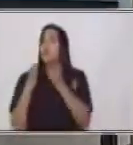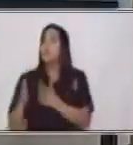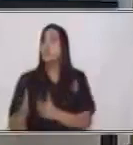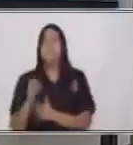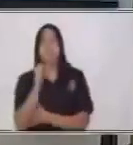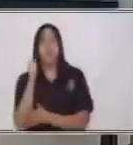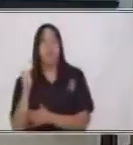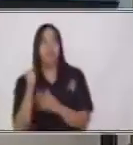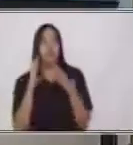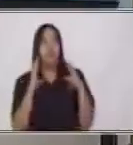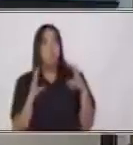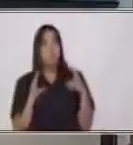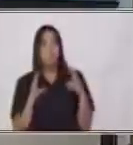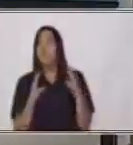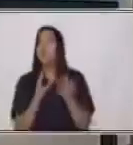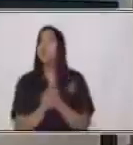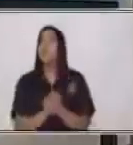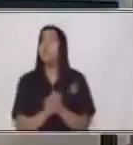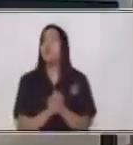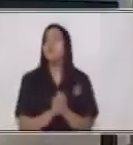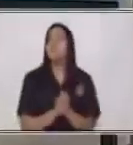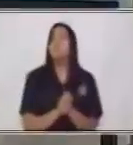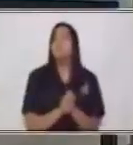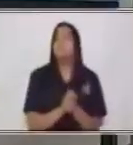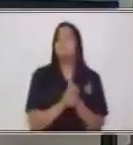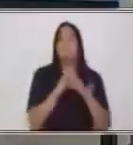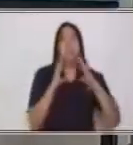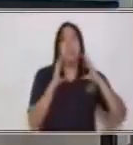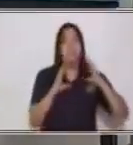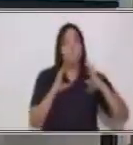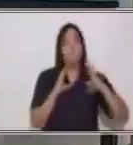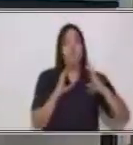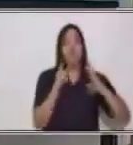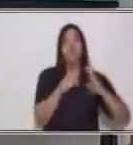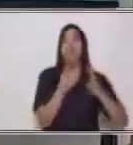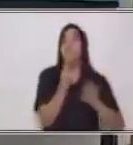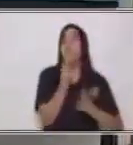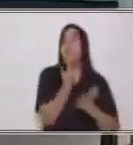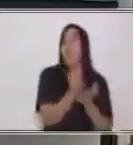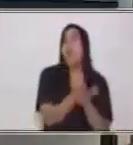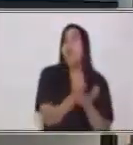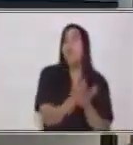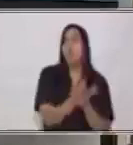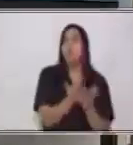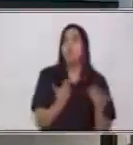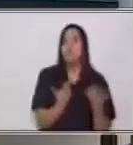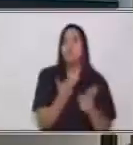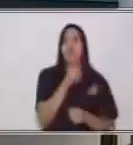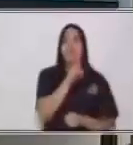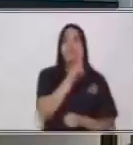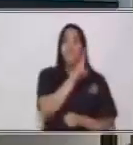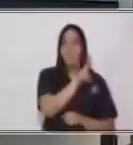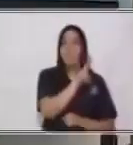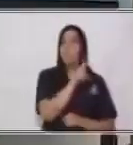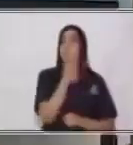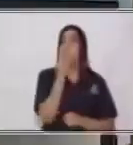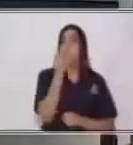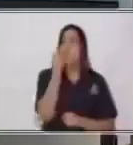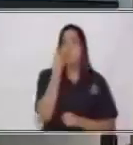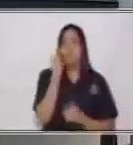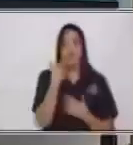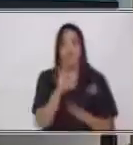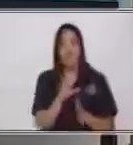una pelota y hay unos calcetines. Dice que la pelota vale ¿cuánto? Muy bien, puedes ya